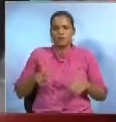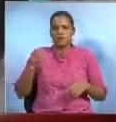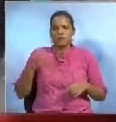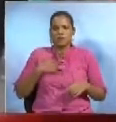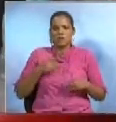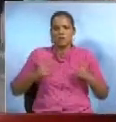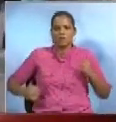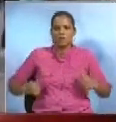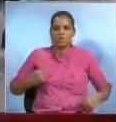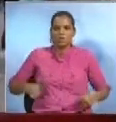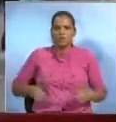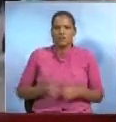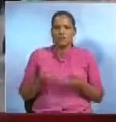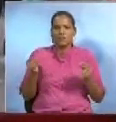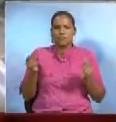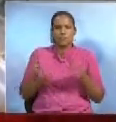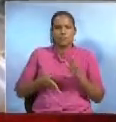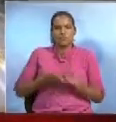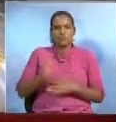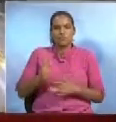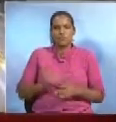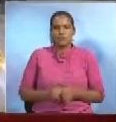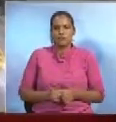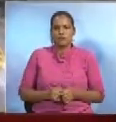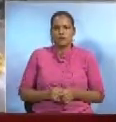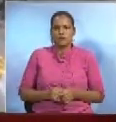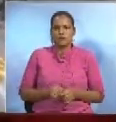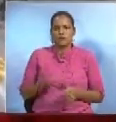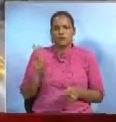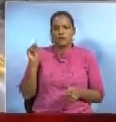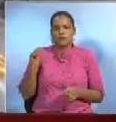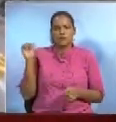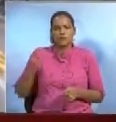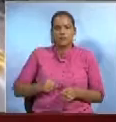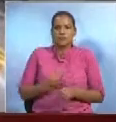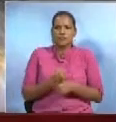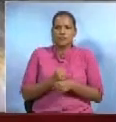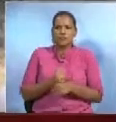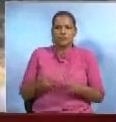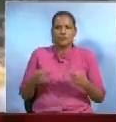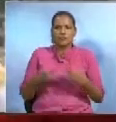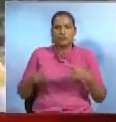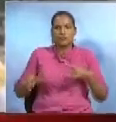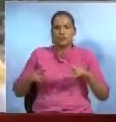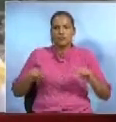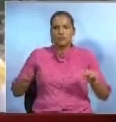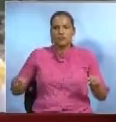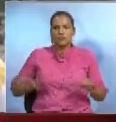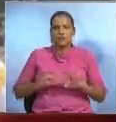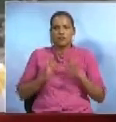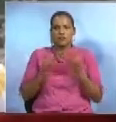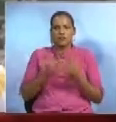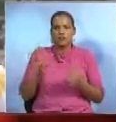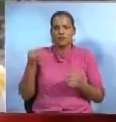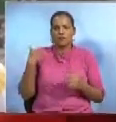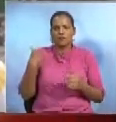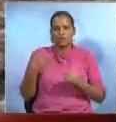por cuanto deshabitaron con anticipación. En este caso, ¿qué se puede hacer con la naturaleza? No se puede decir nada. La familia se quedó sin